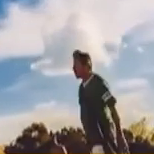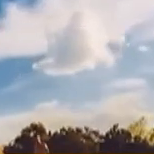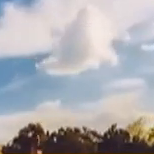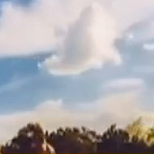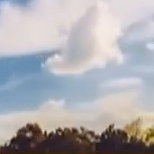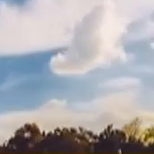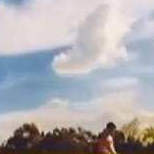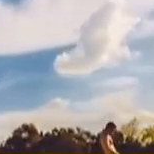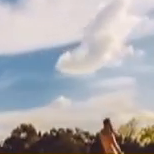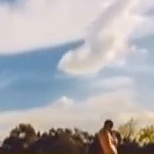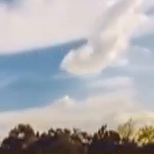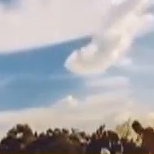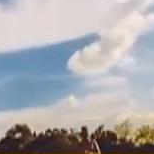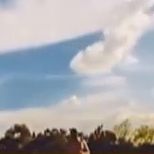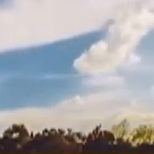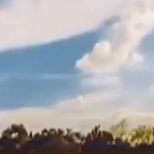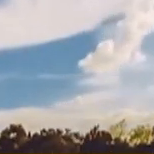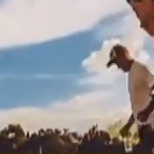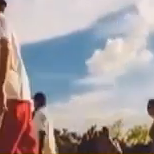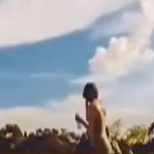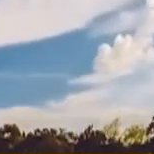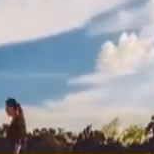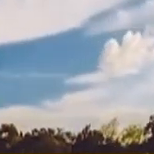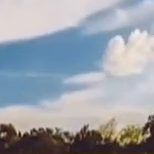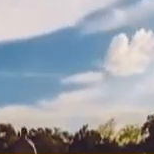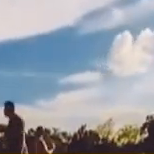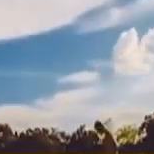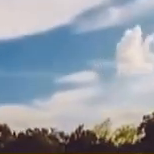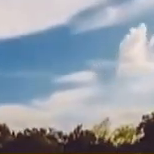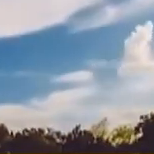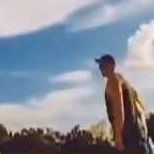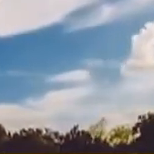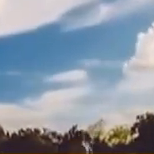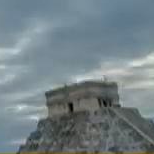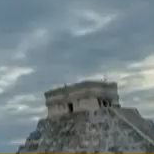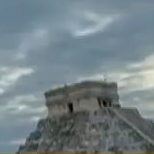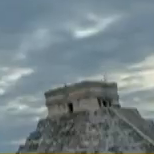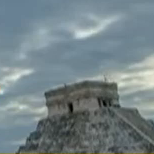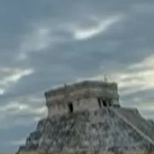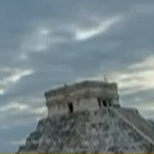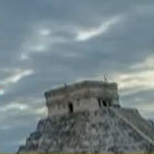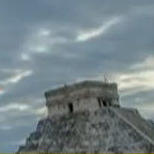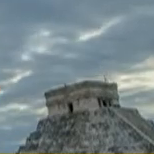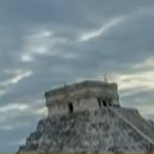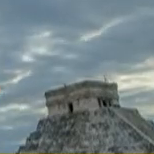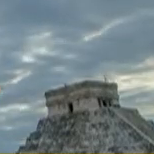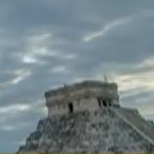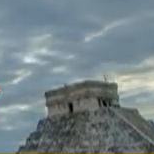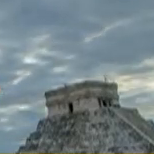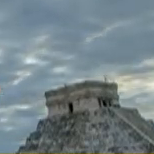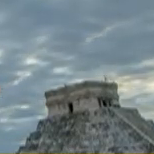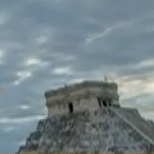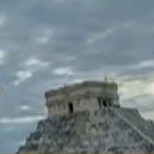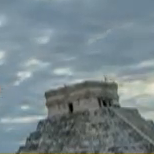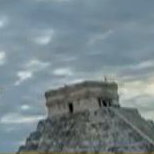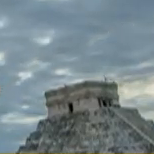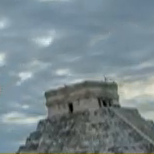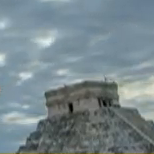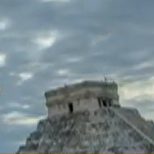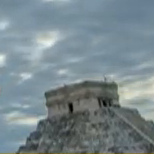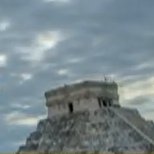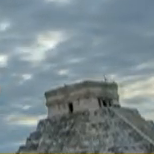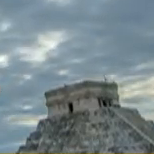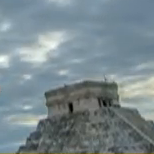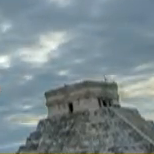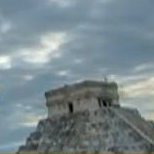Los mayas, sin duda, fueron una de las más grandes civilizaciones del mundo antiguo, que hasta el día de hoy nos siguen asombrando por la